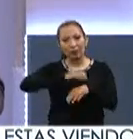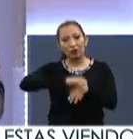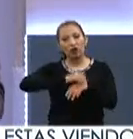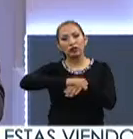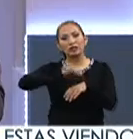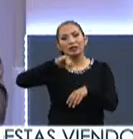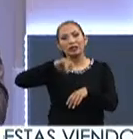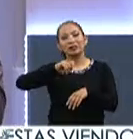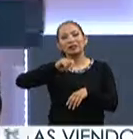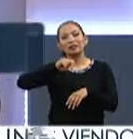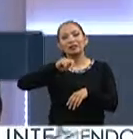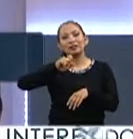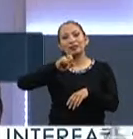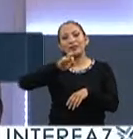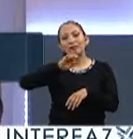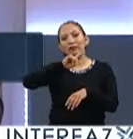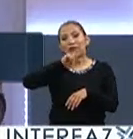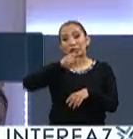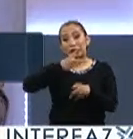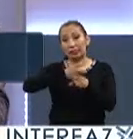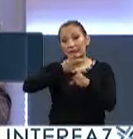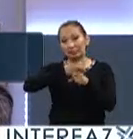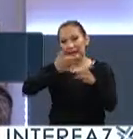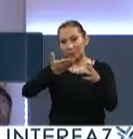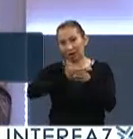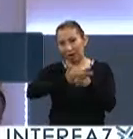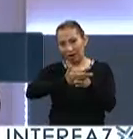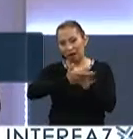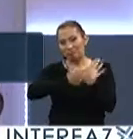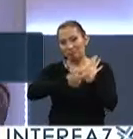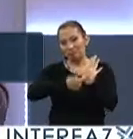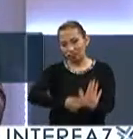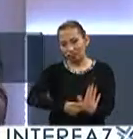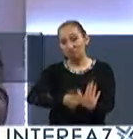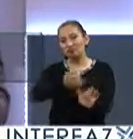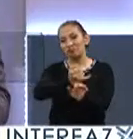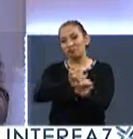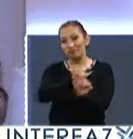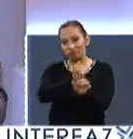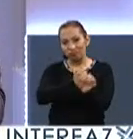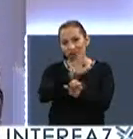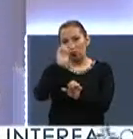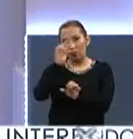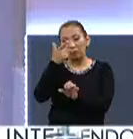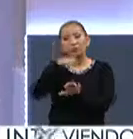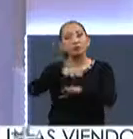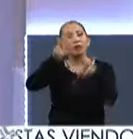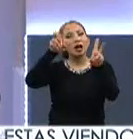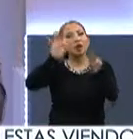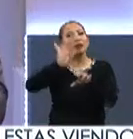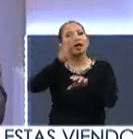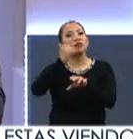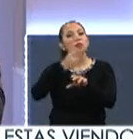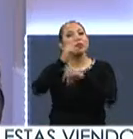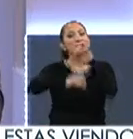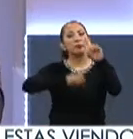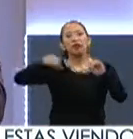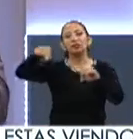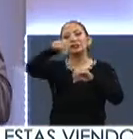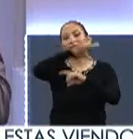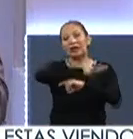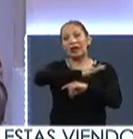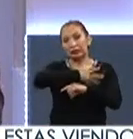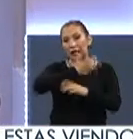Interfaz. Hoy precisamente tenemos esta tercer trabajo de la UNAM acerca de los 49 deportes que